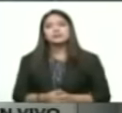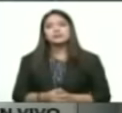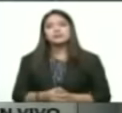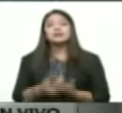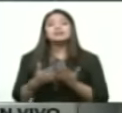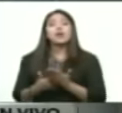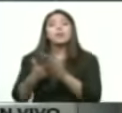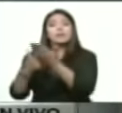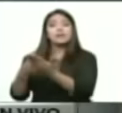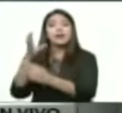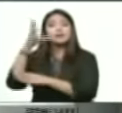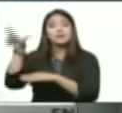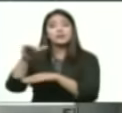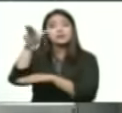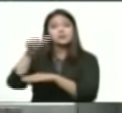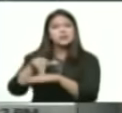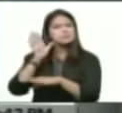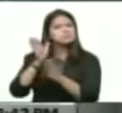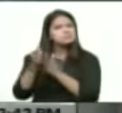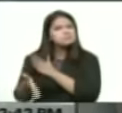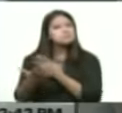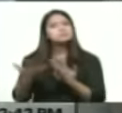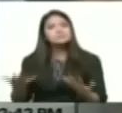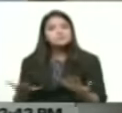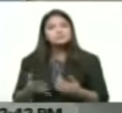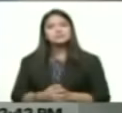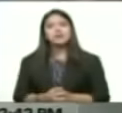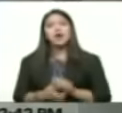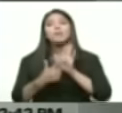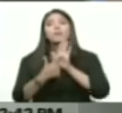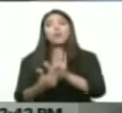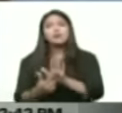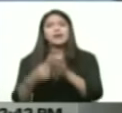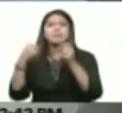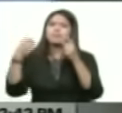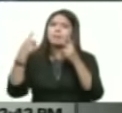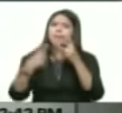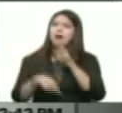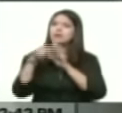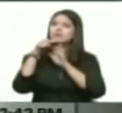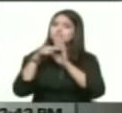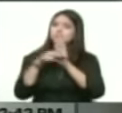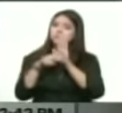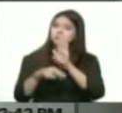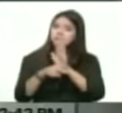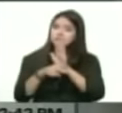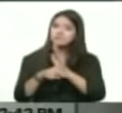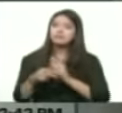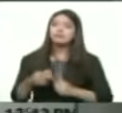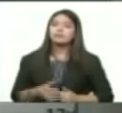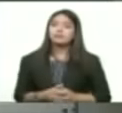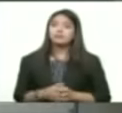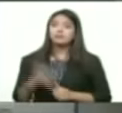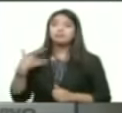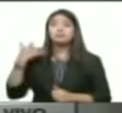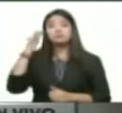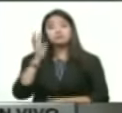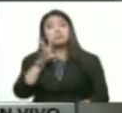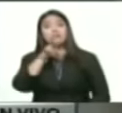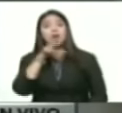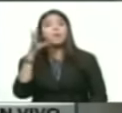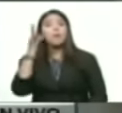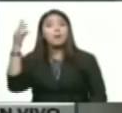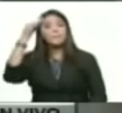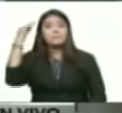Asamblea Nacional para presentar una serie de medidas que, según las declaraciones de María